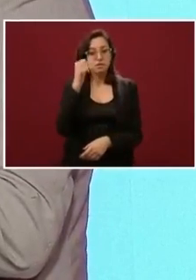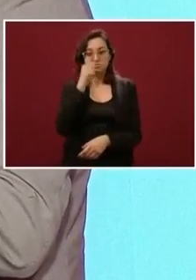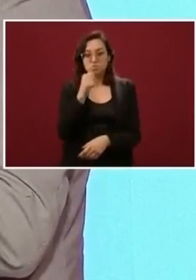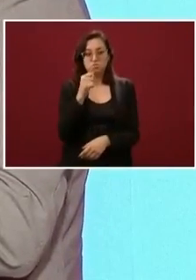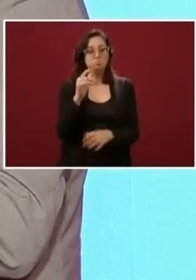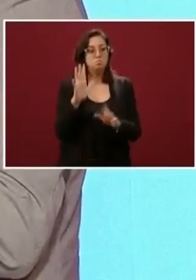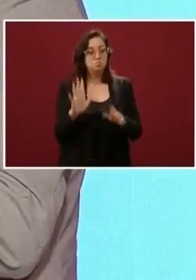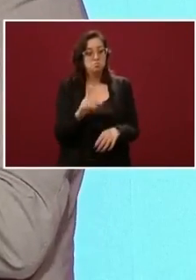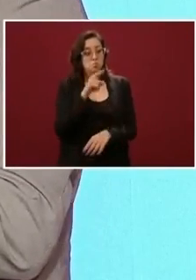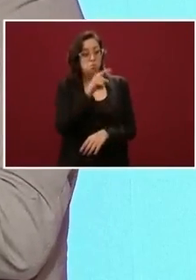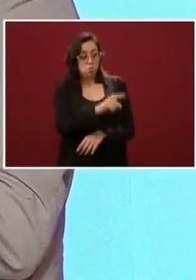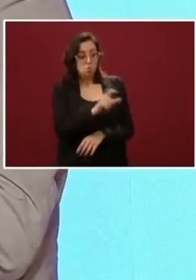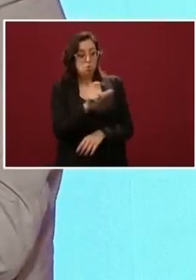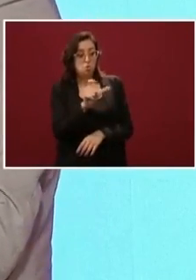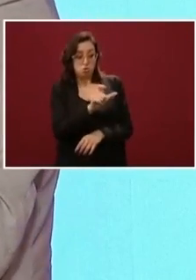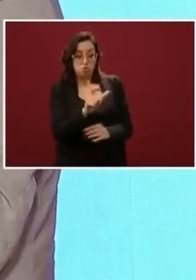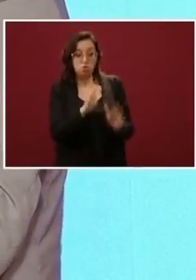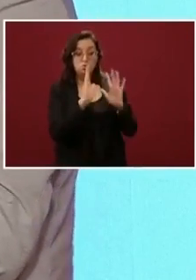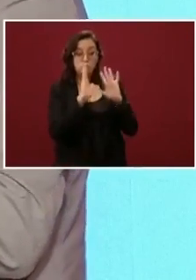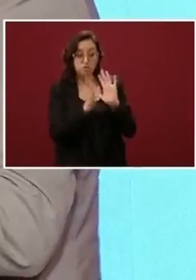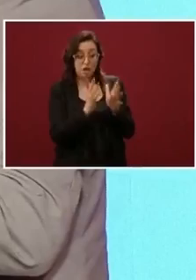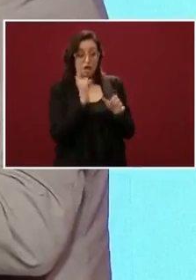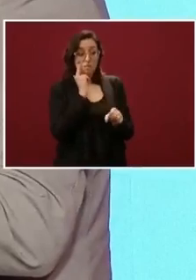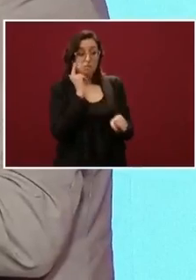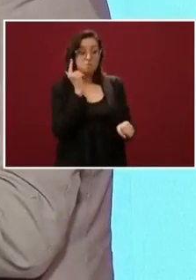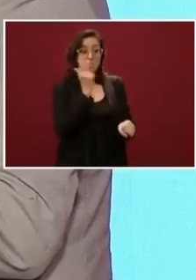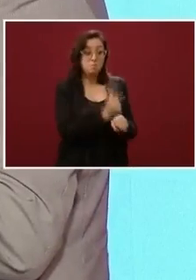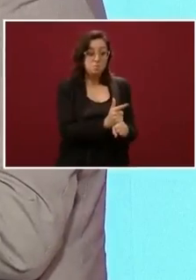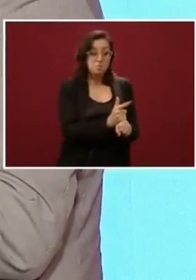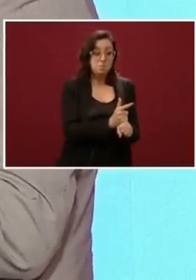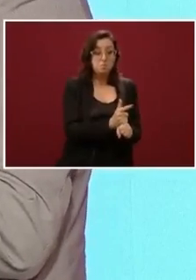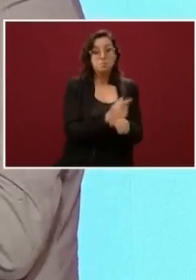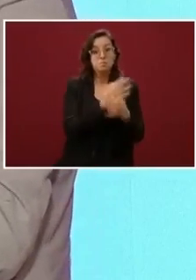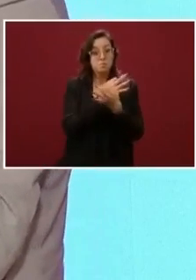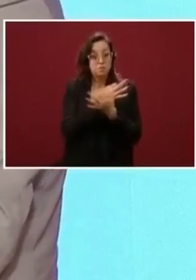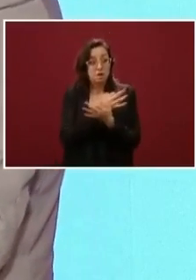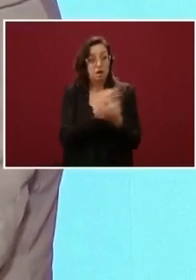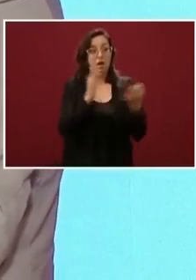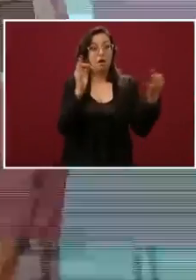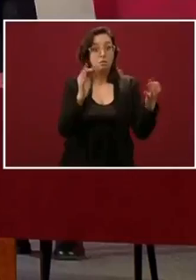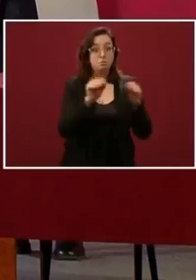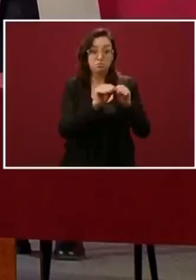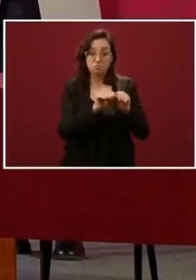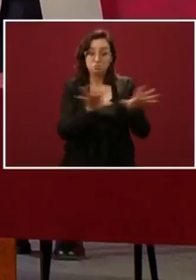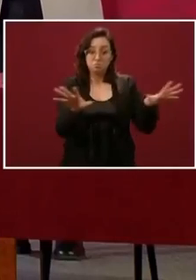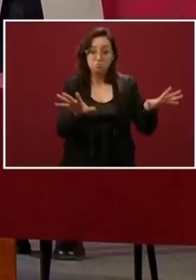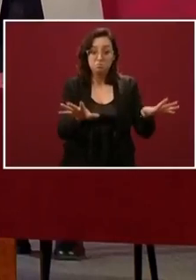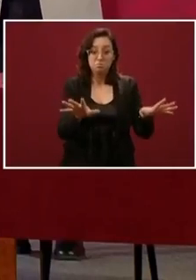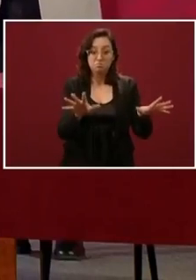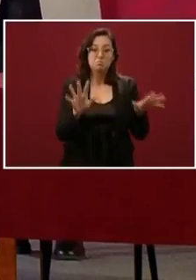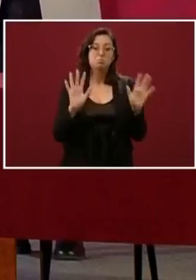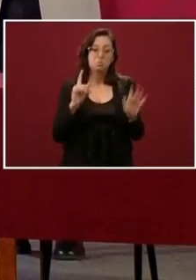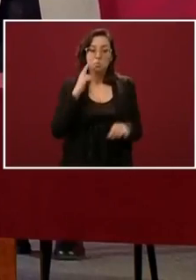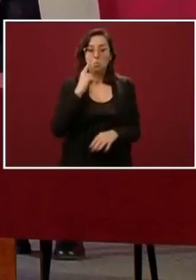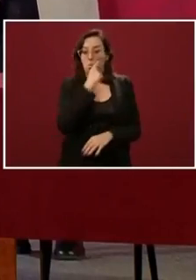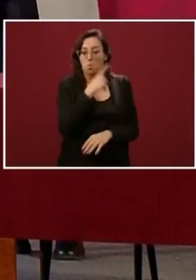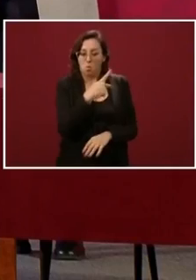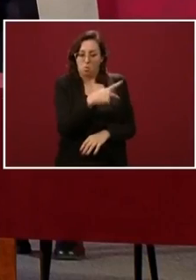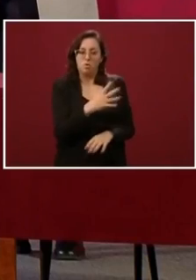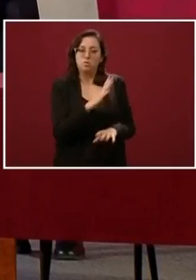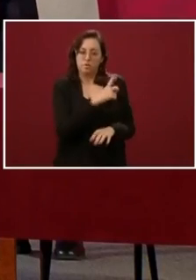cuando tuvieran su resultado y quisieran darlo a conocer a su público, a su población estatal en este caso, pues bueno, son los